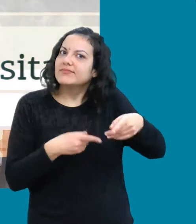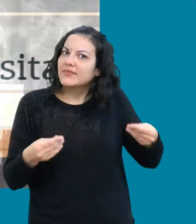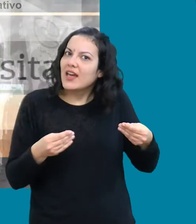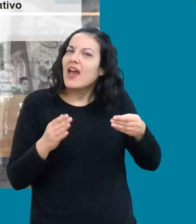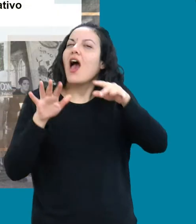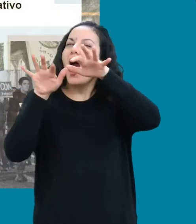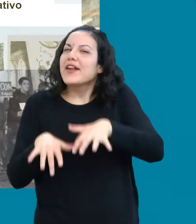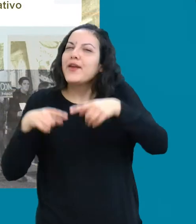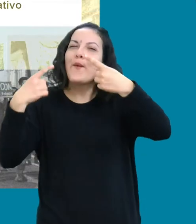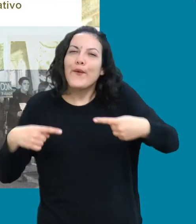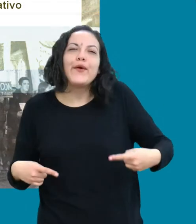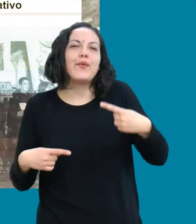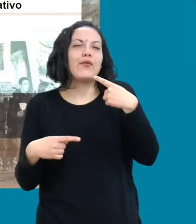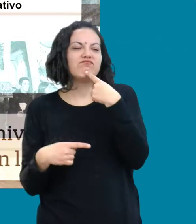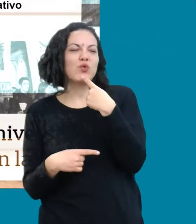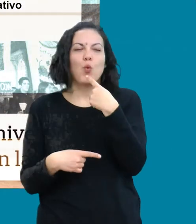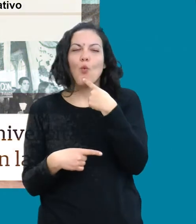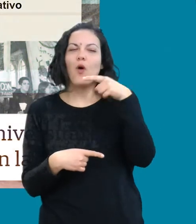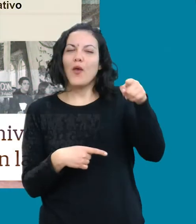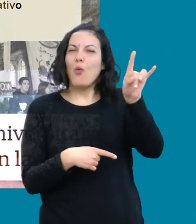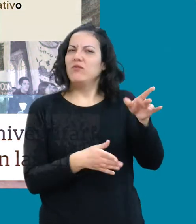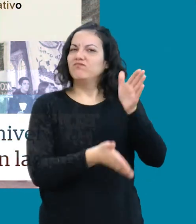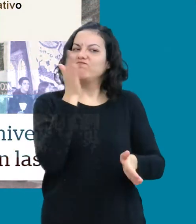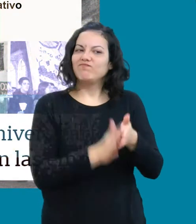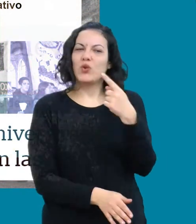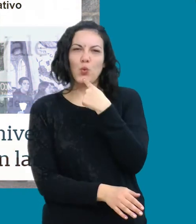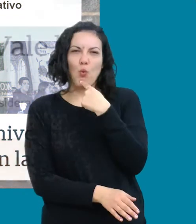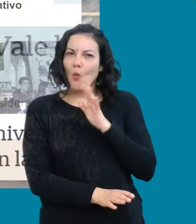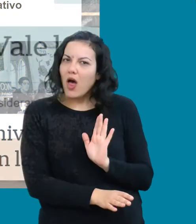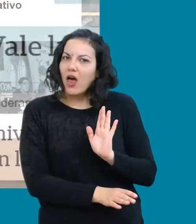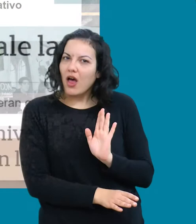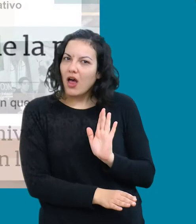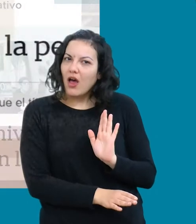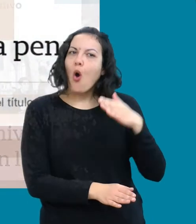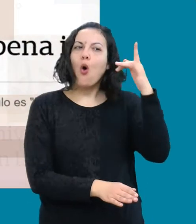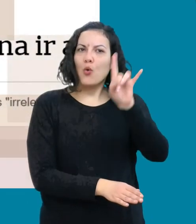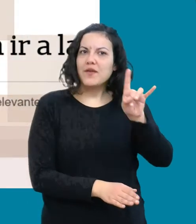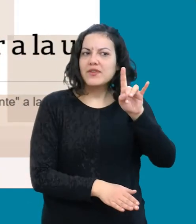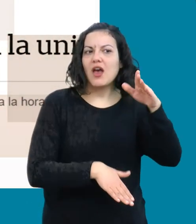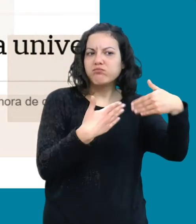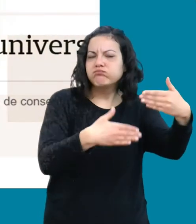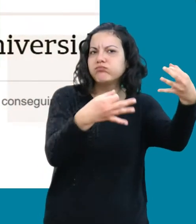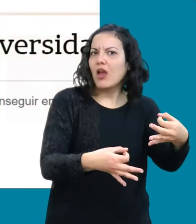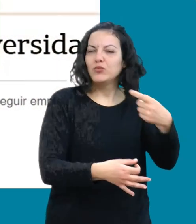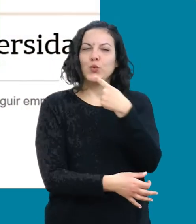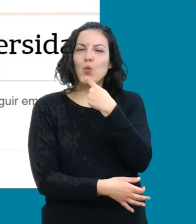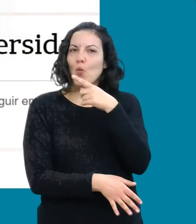artículos que ponen en discusión la gratuidad, justamente, que ponen en discusión la eficiencia de las universidades.